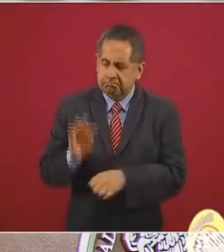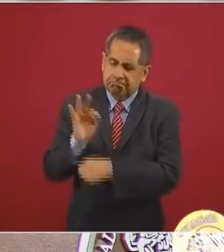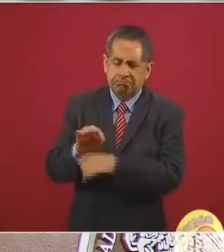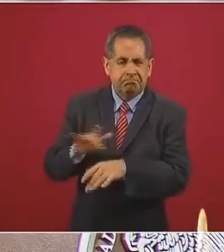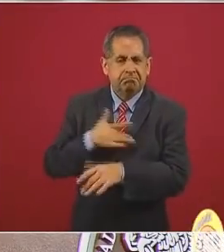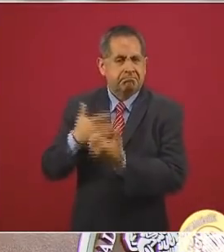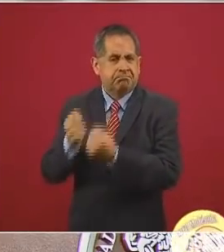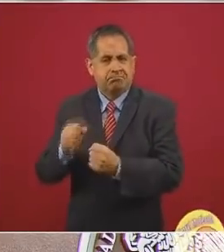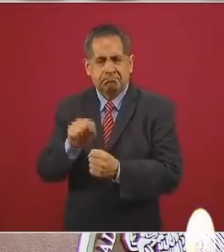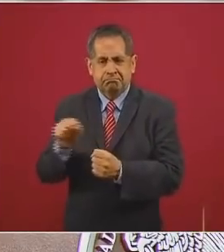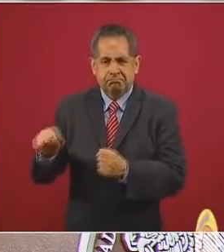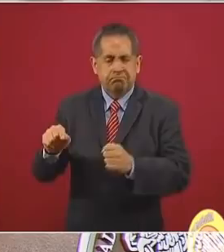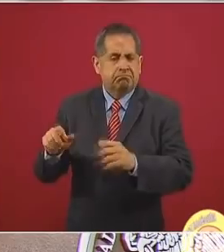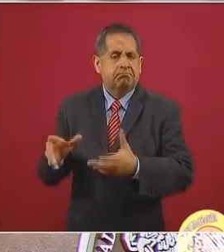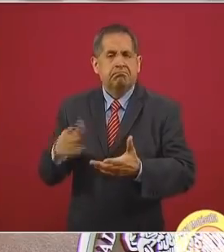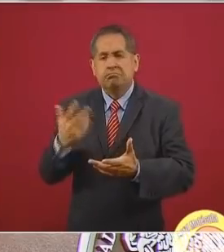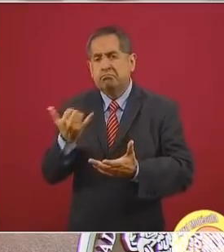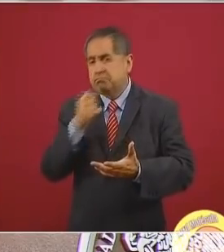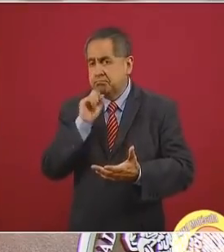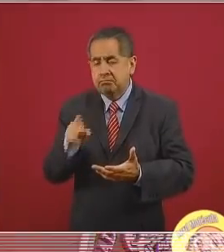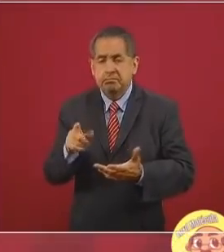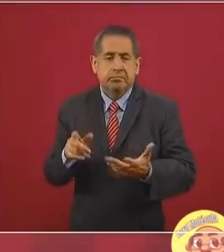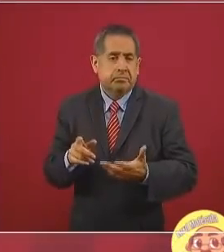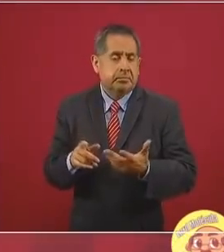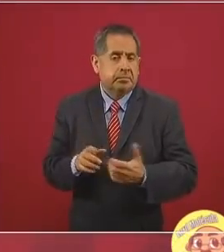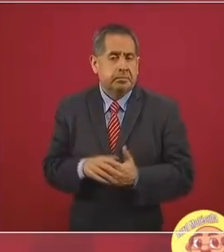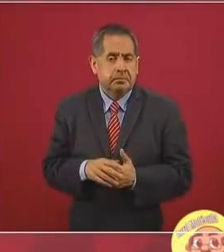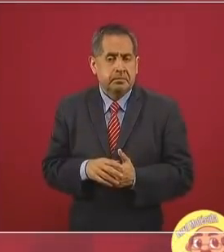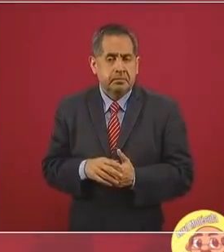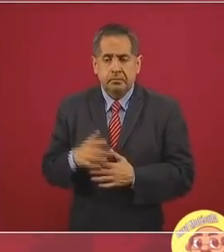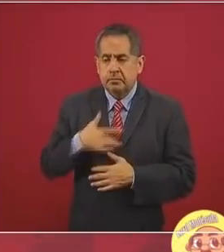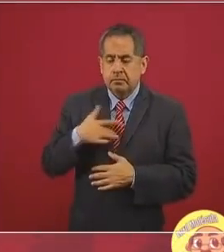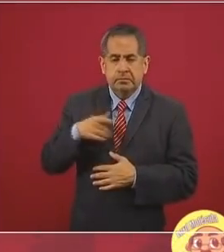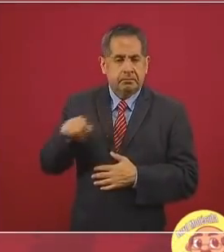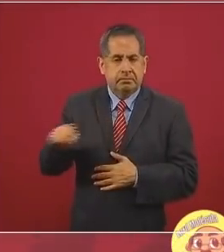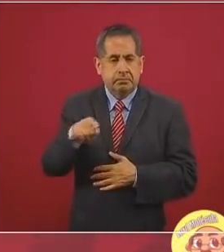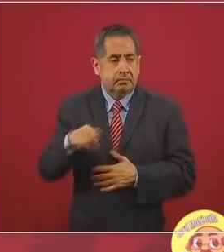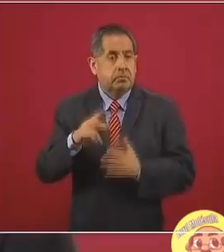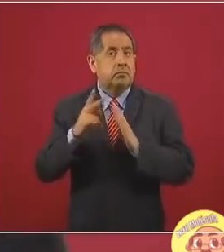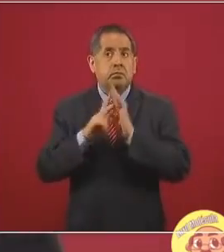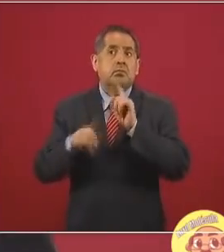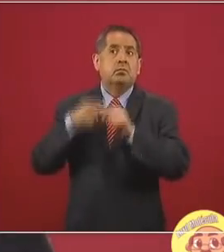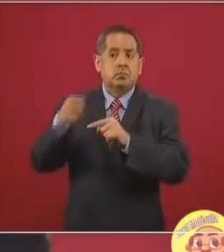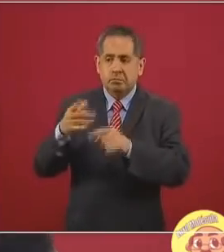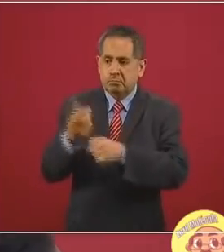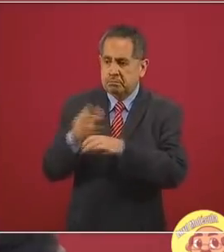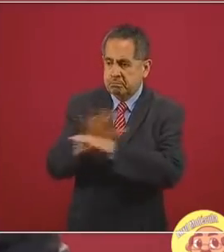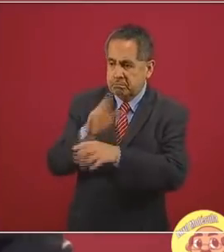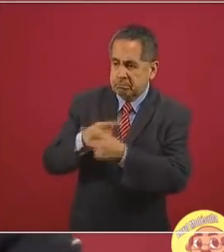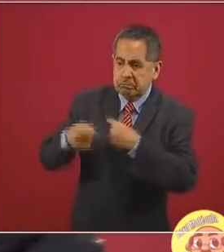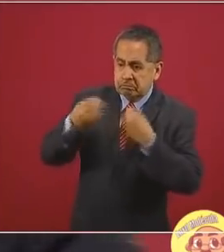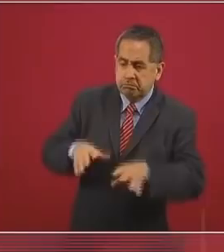consolidado y que les cueste trabajo, como decía el presidente